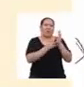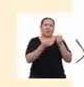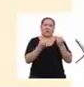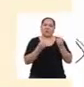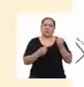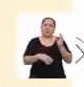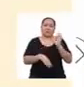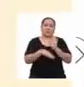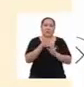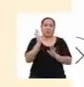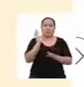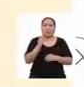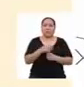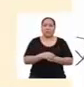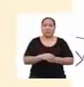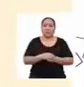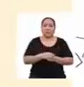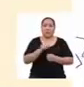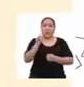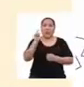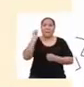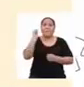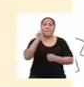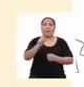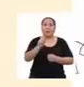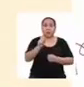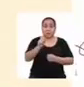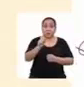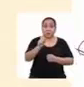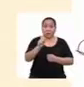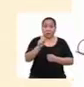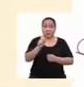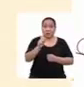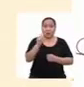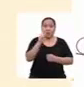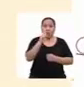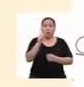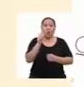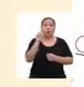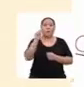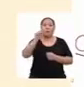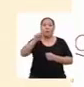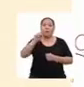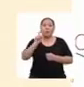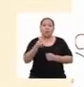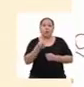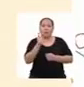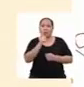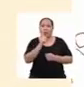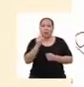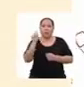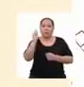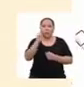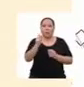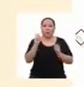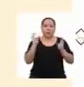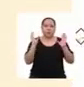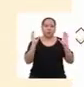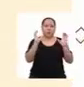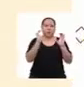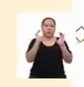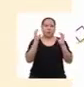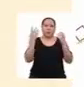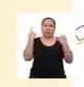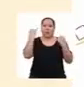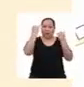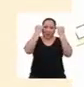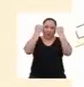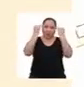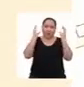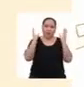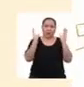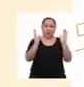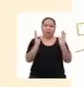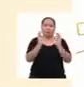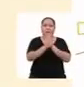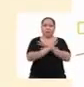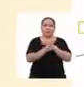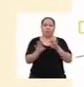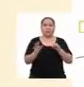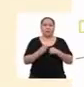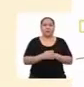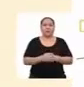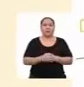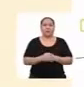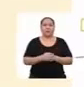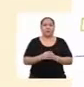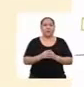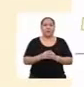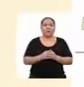exagerada. Aquí colocaremos un punto en lugar del punto y coma para cerrar esa primera idea. Luego tenemos